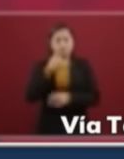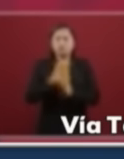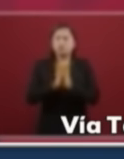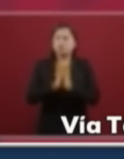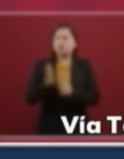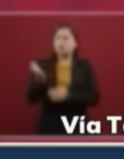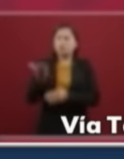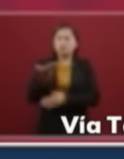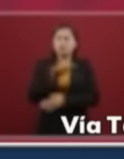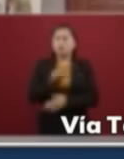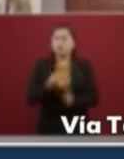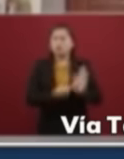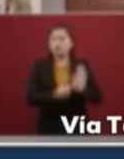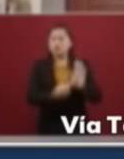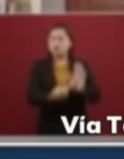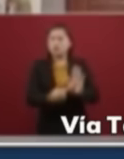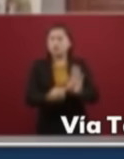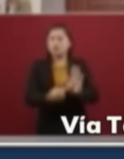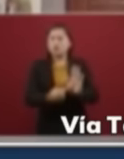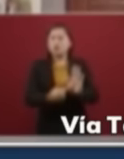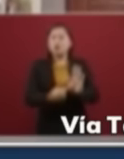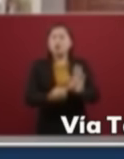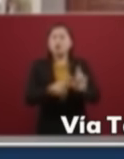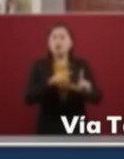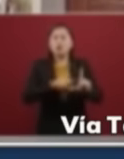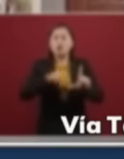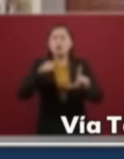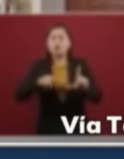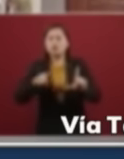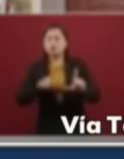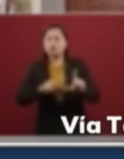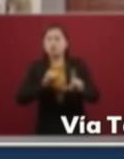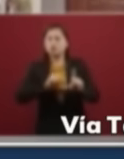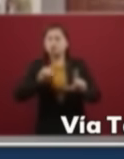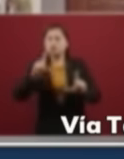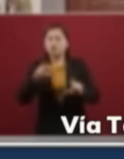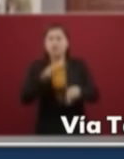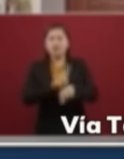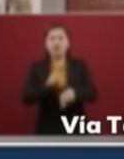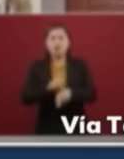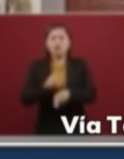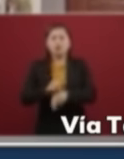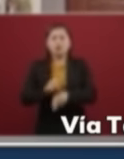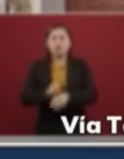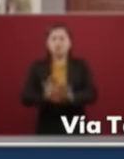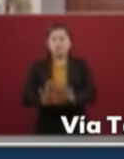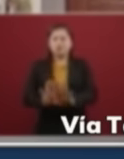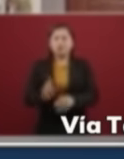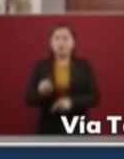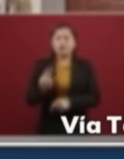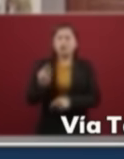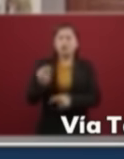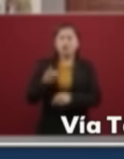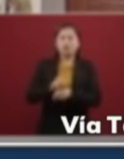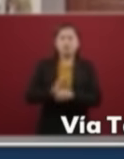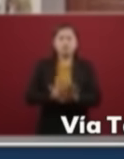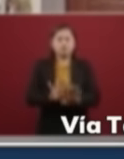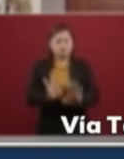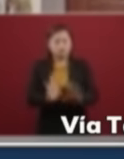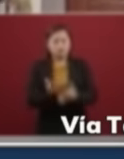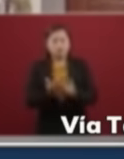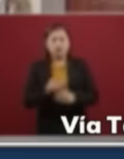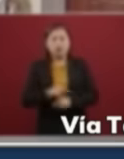que un presidente de cualquier parte del mundo quiera que un medio de comunicación le dé sus fuentes. Eso jamás lo haría. Hay gente que se va a la cárcel por eso.